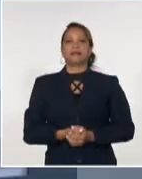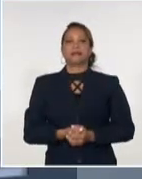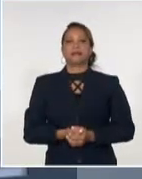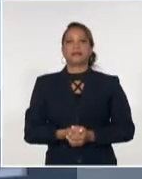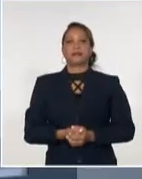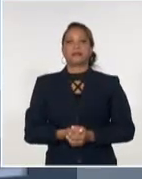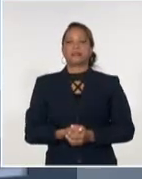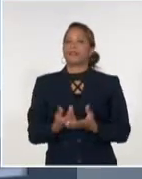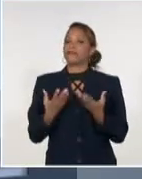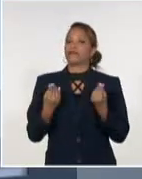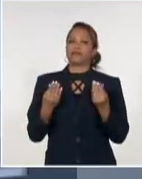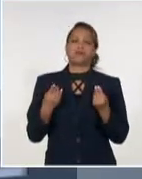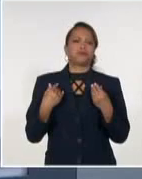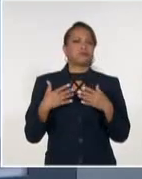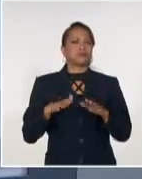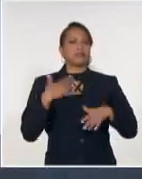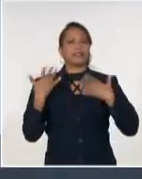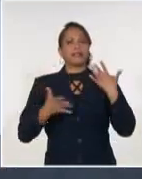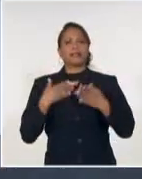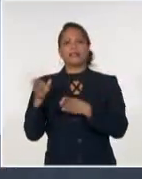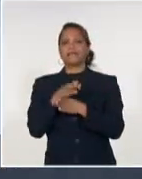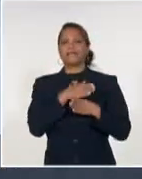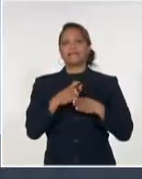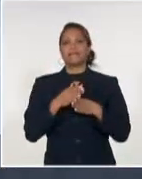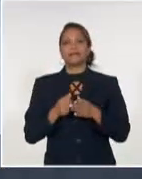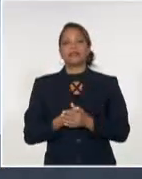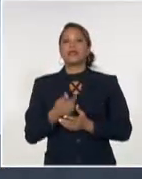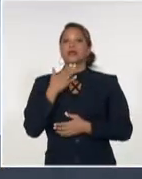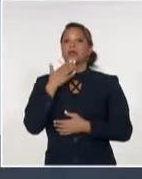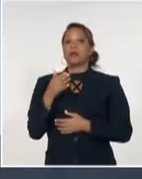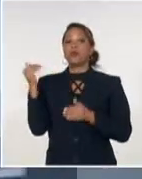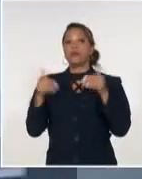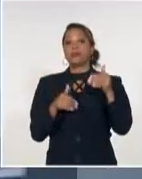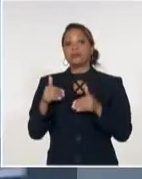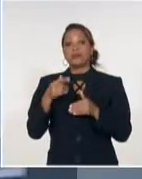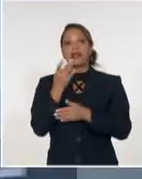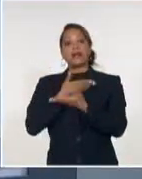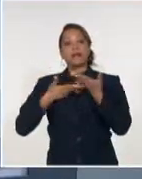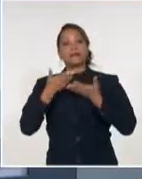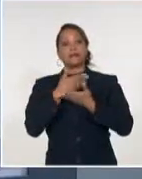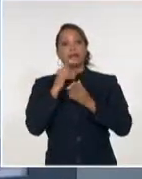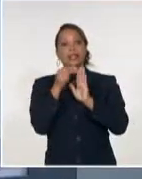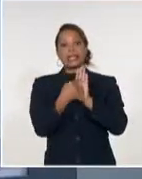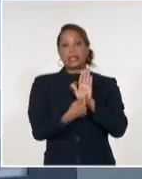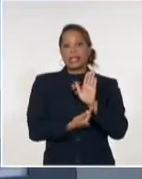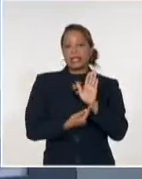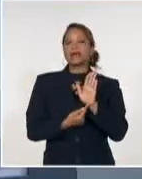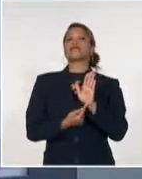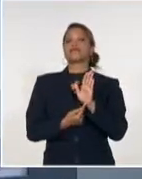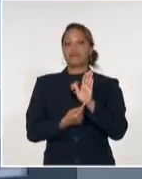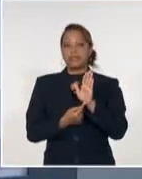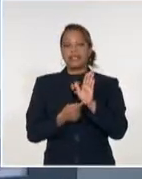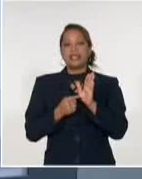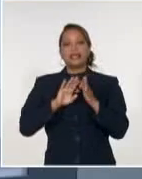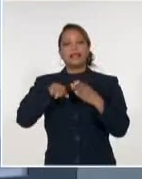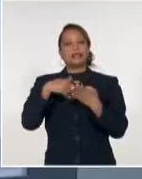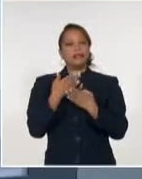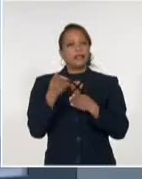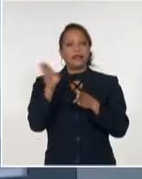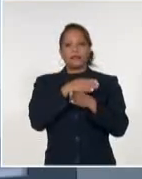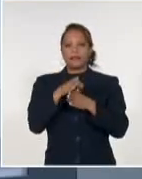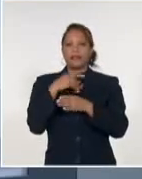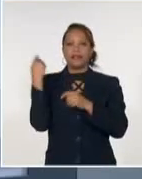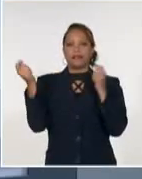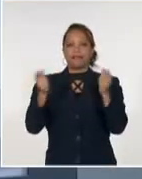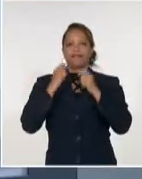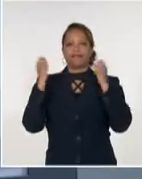son muchas las actividades, son varios días. Algunas de las presenciales que podamos compartir detalles. Exacto, son varios días de festival. Se ha intentado, o se